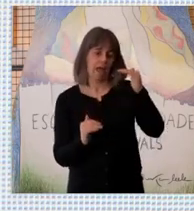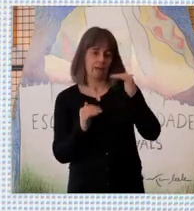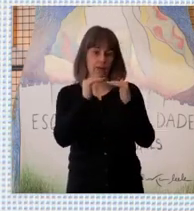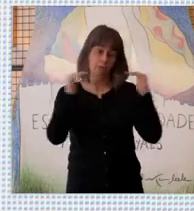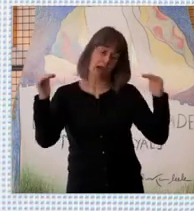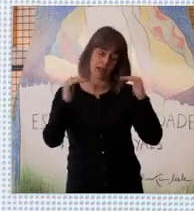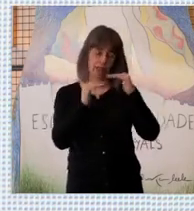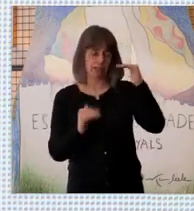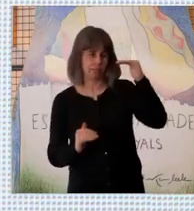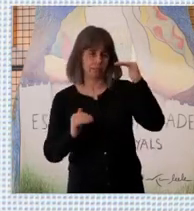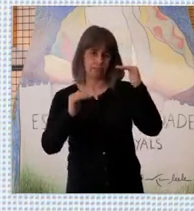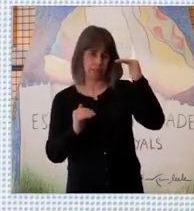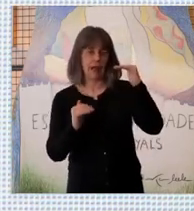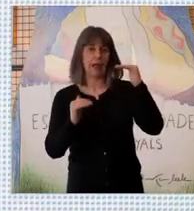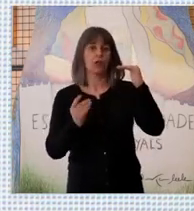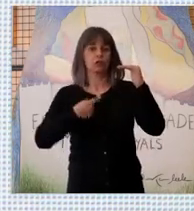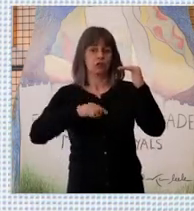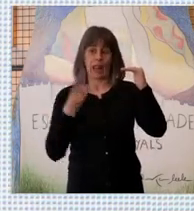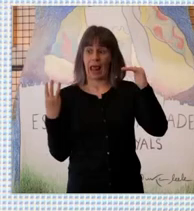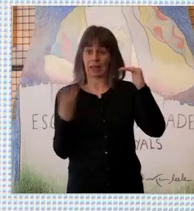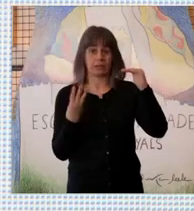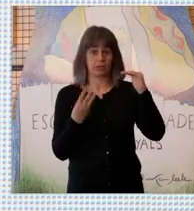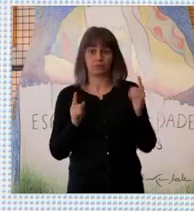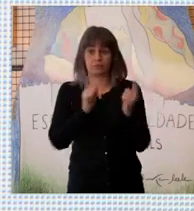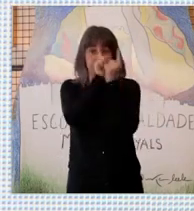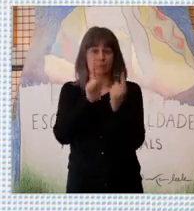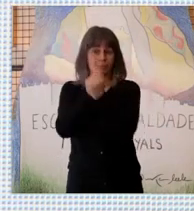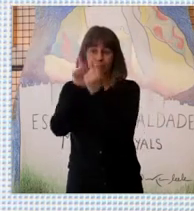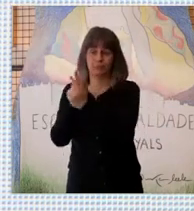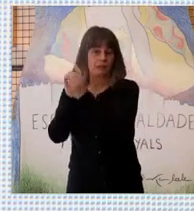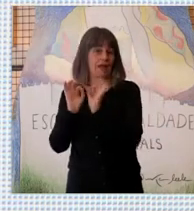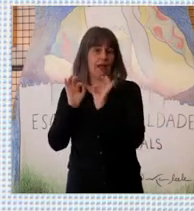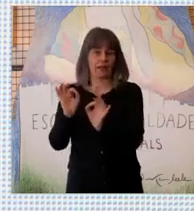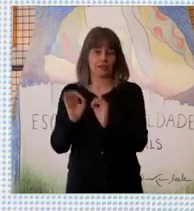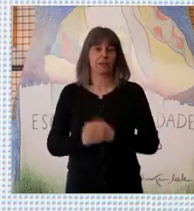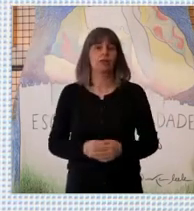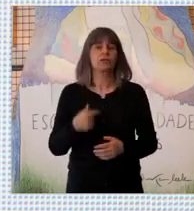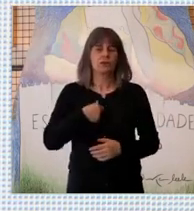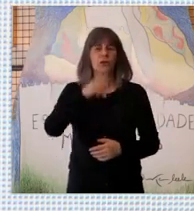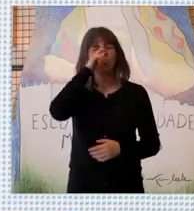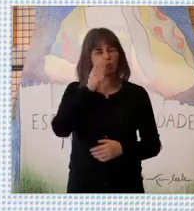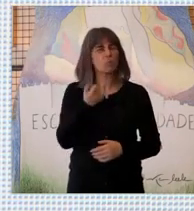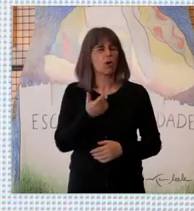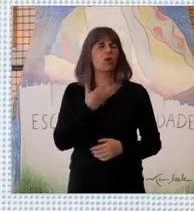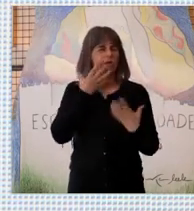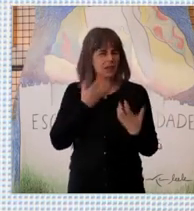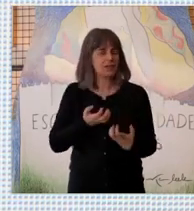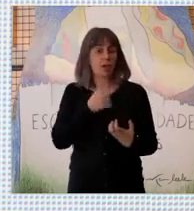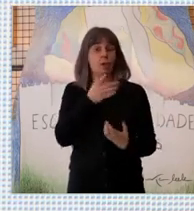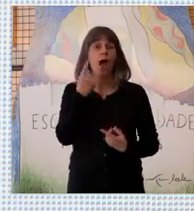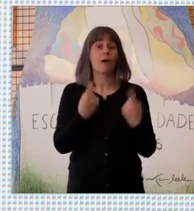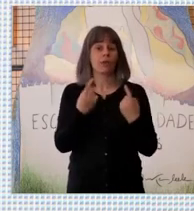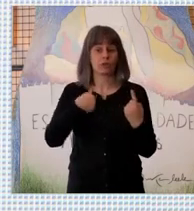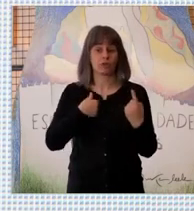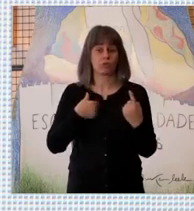siempre entonces lo recuerdo en ese sentido Pues con mucha tristeza porque es muy triste y he llegado a estar yo sola en algún foro